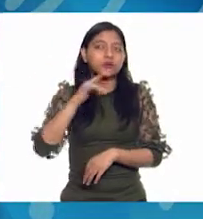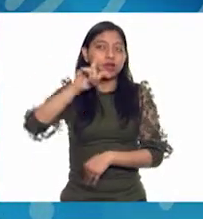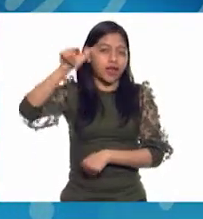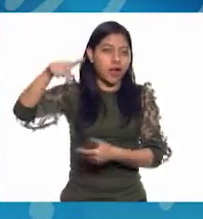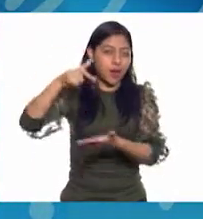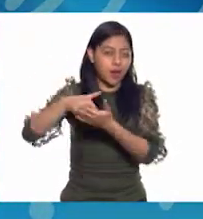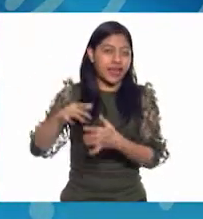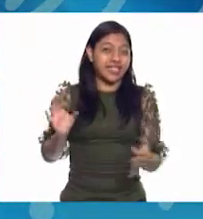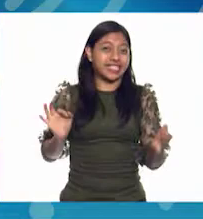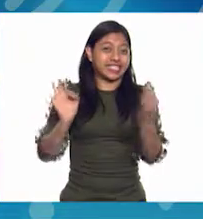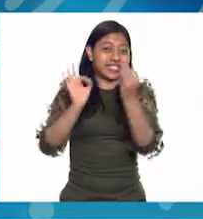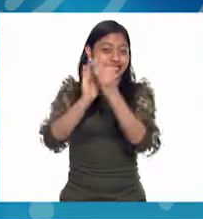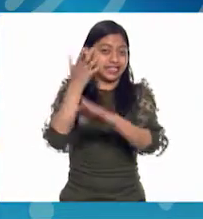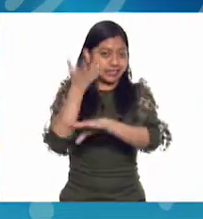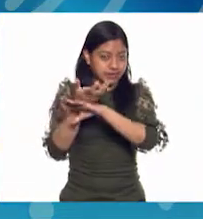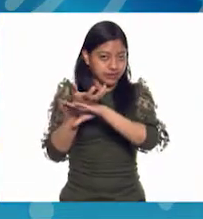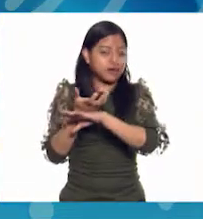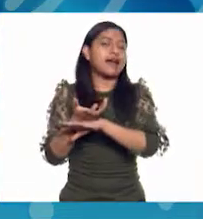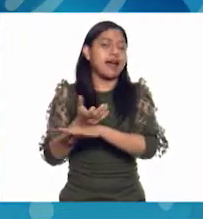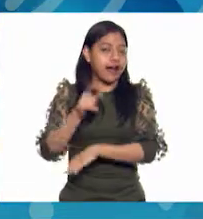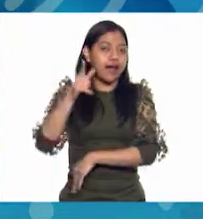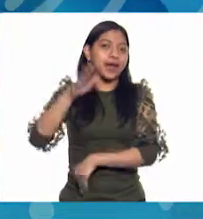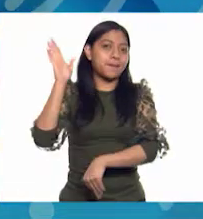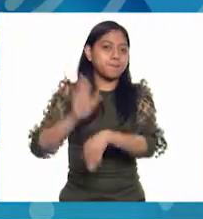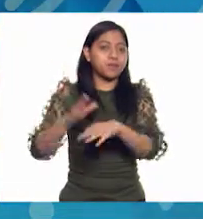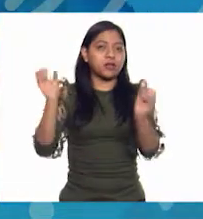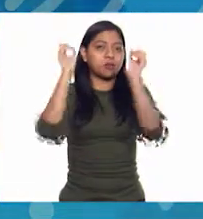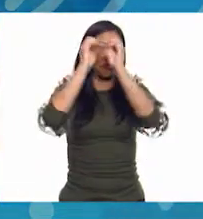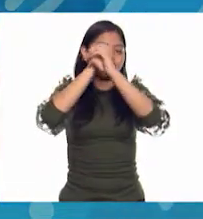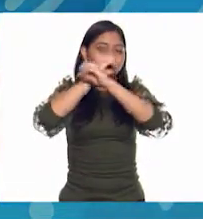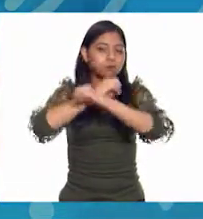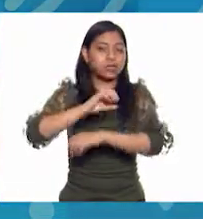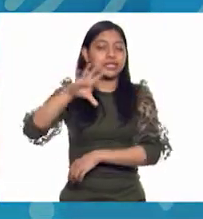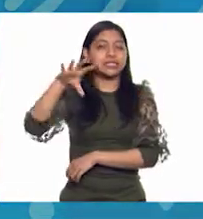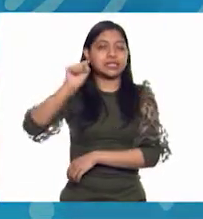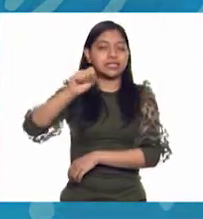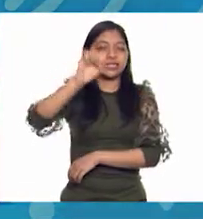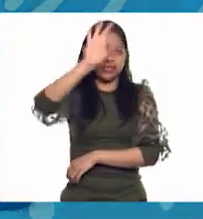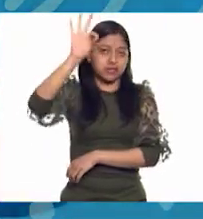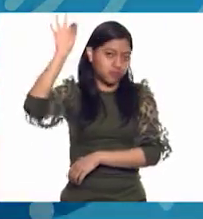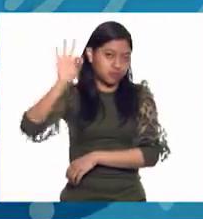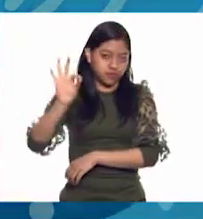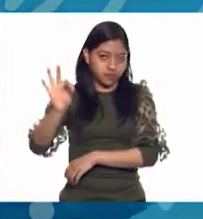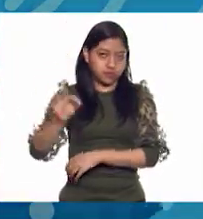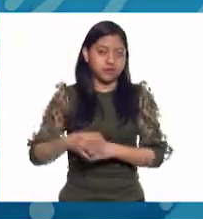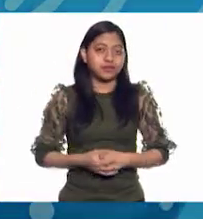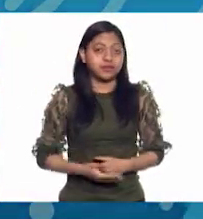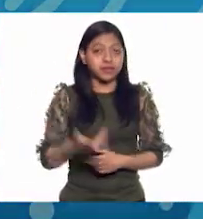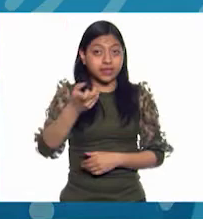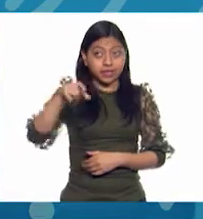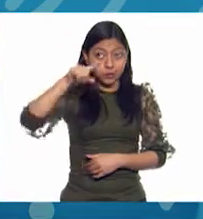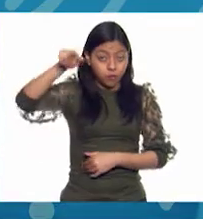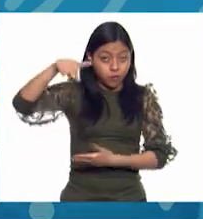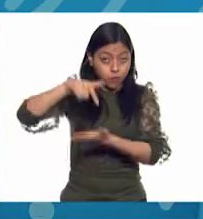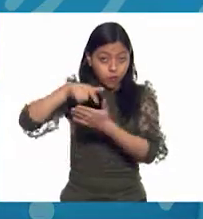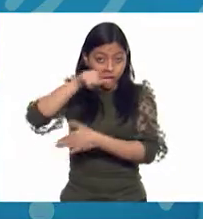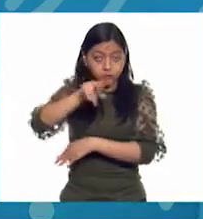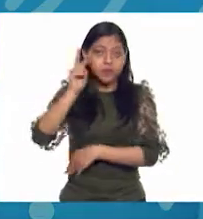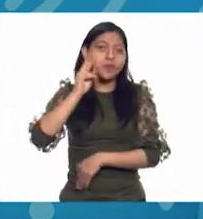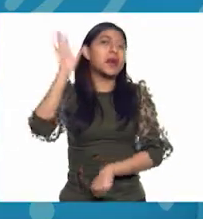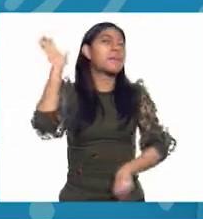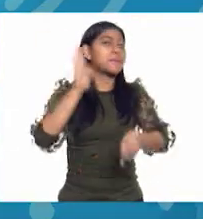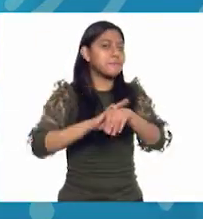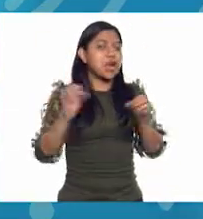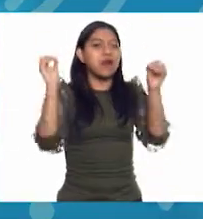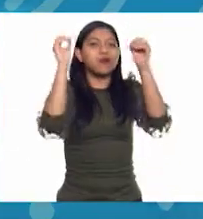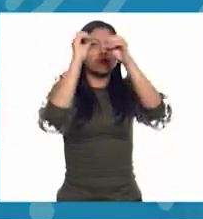cerca de la frontera con Estados Unidos, el oscurecimiento será de hasta un 60%. Entonces, en esas zonas sí que podrán